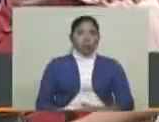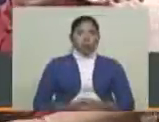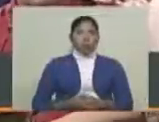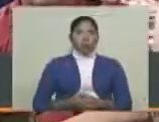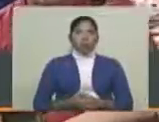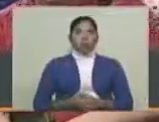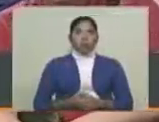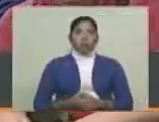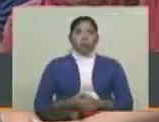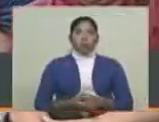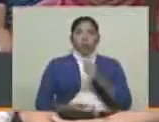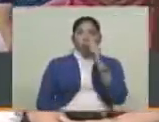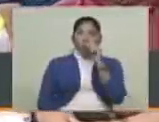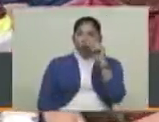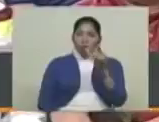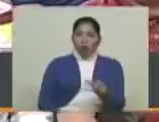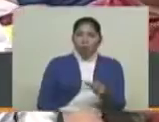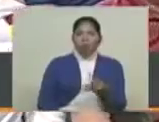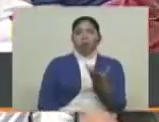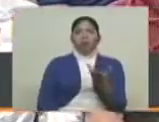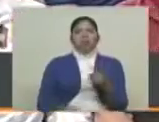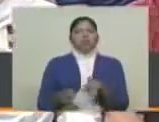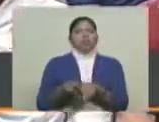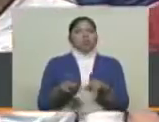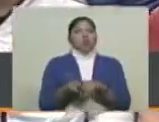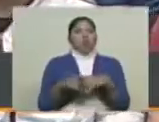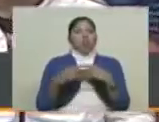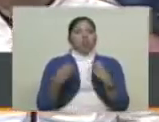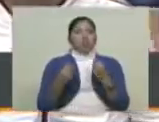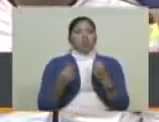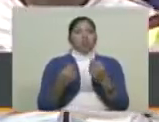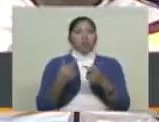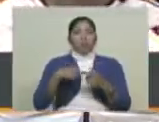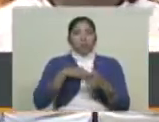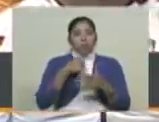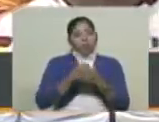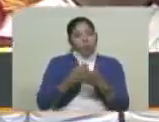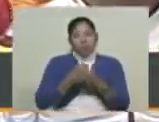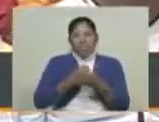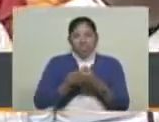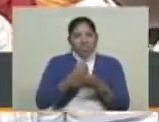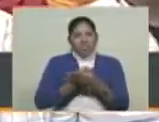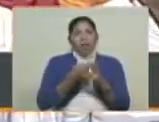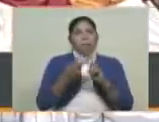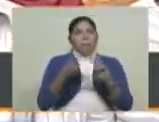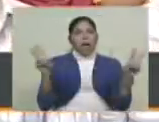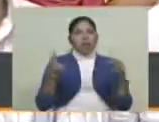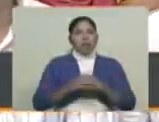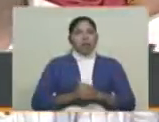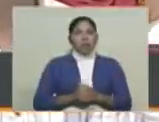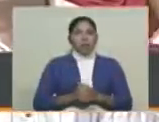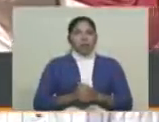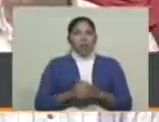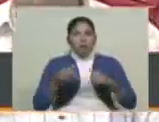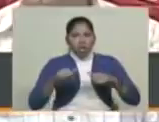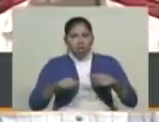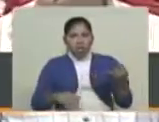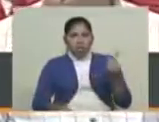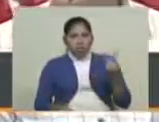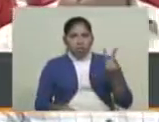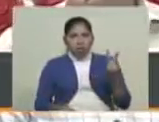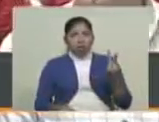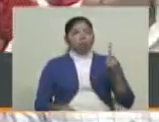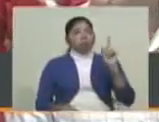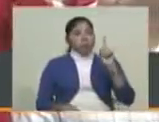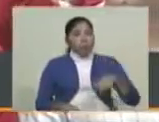Nicolás Maduro representa la paz por la cual hemos luchado. Pero no solo en Venezuela, sino en este continente.